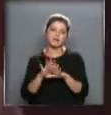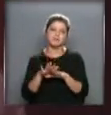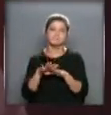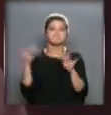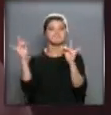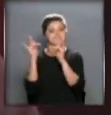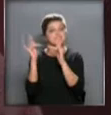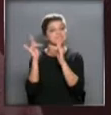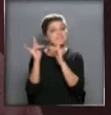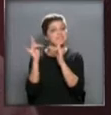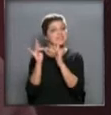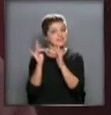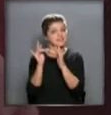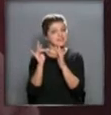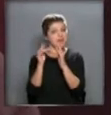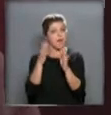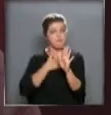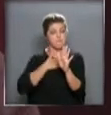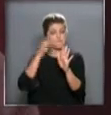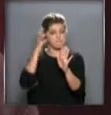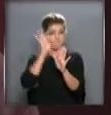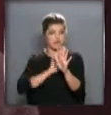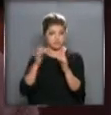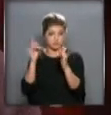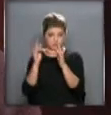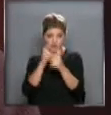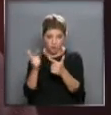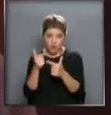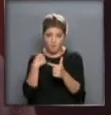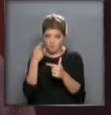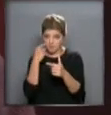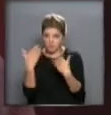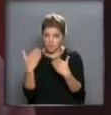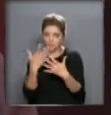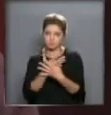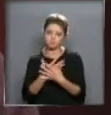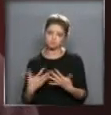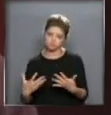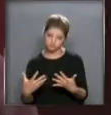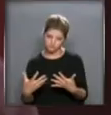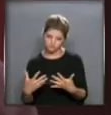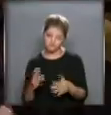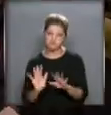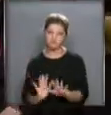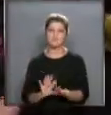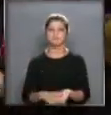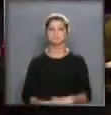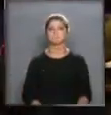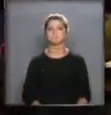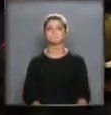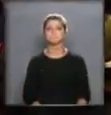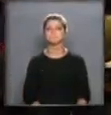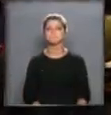internet yo se puede vivir sin internet pero muy aburrido y la rutina cansa pero pegar